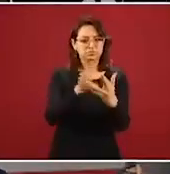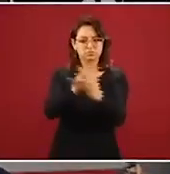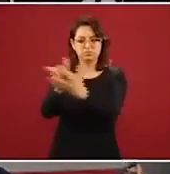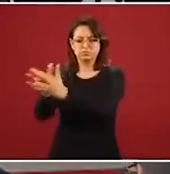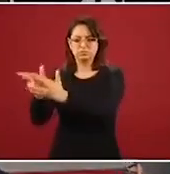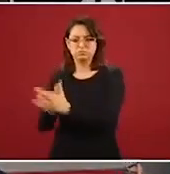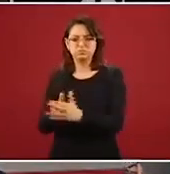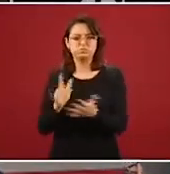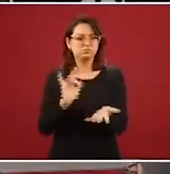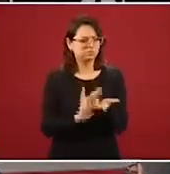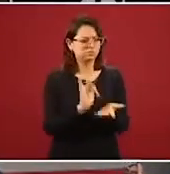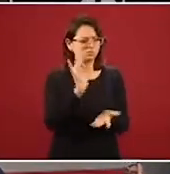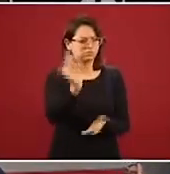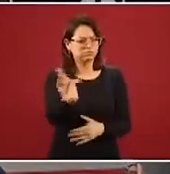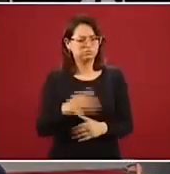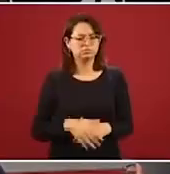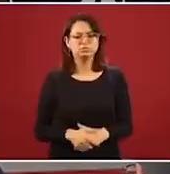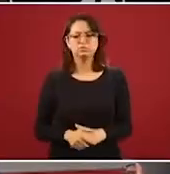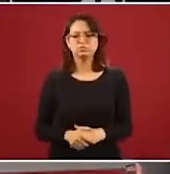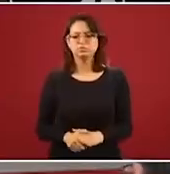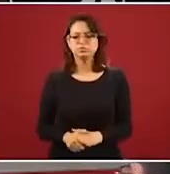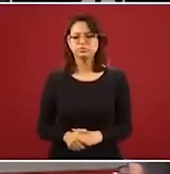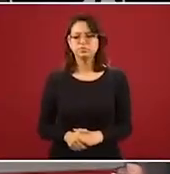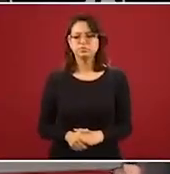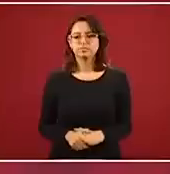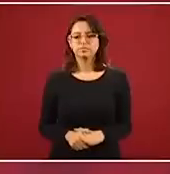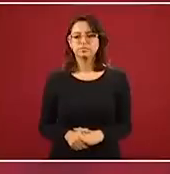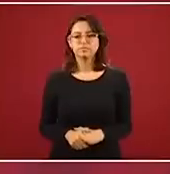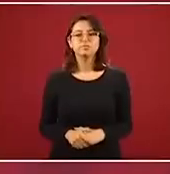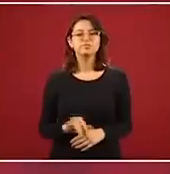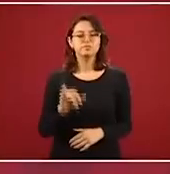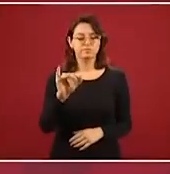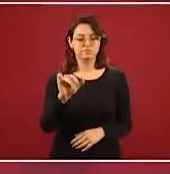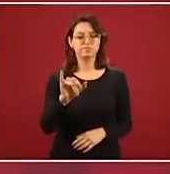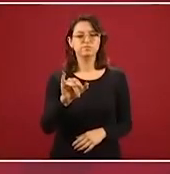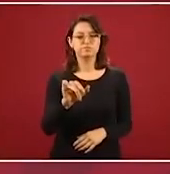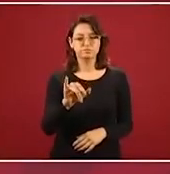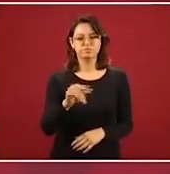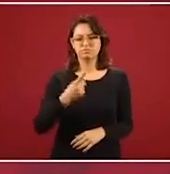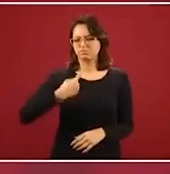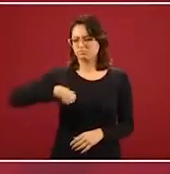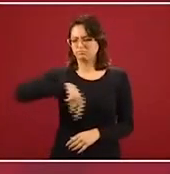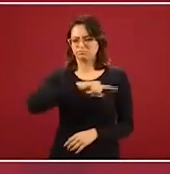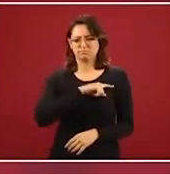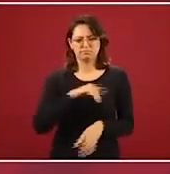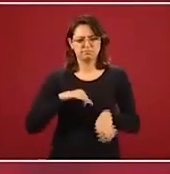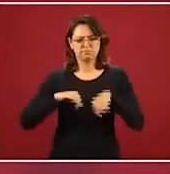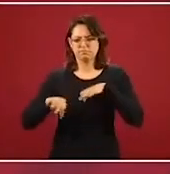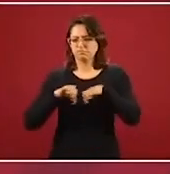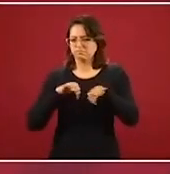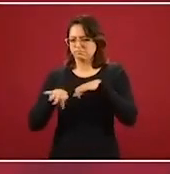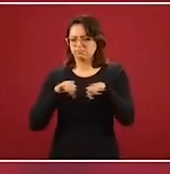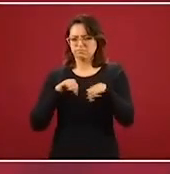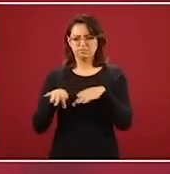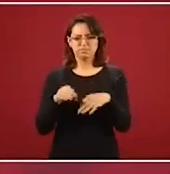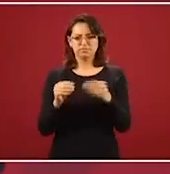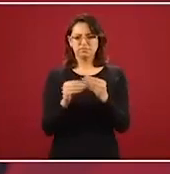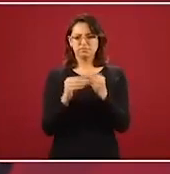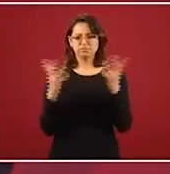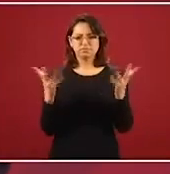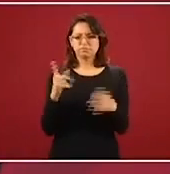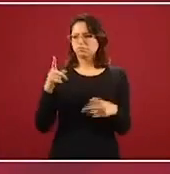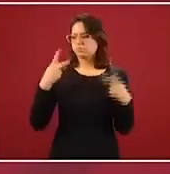Gracias. Sí, nosotros estamos trabajando y desde luego todo el que quiera